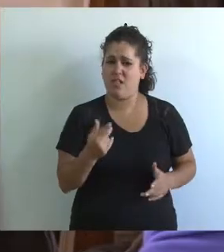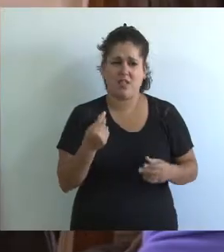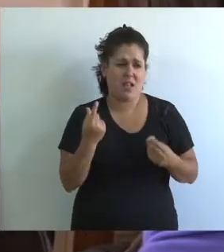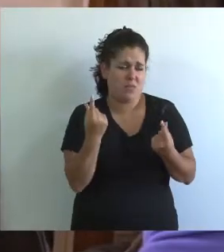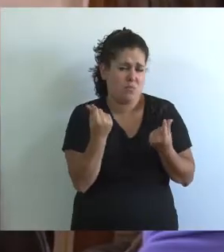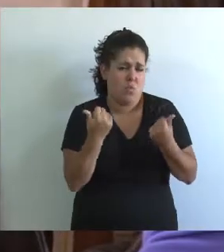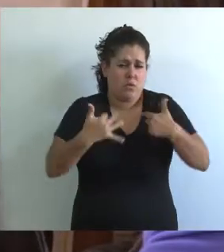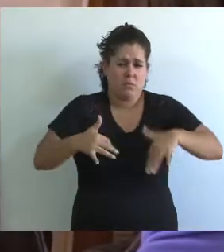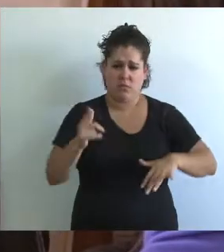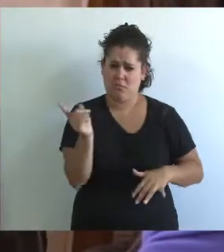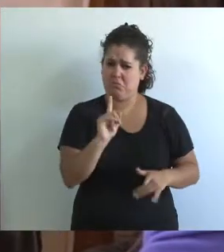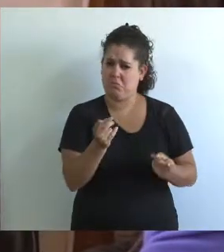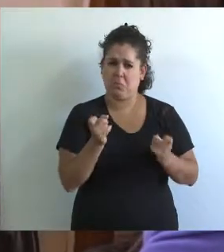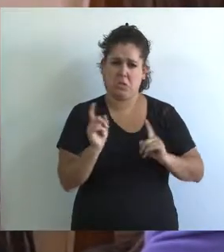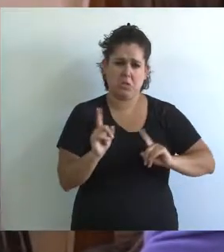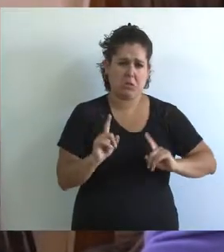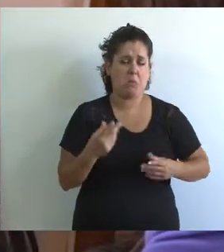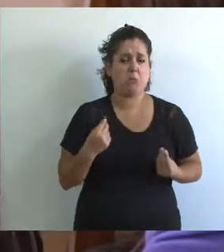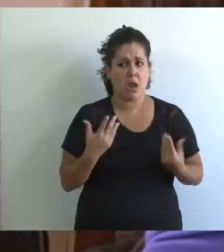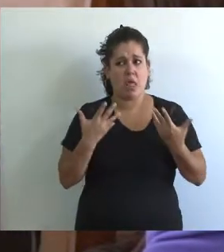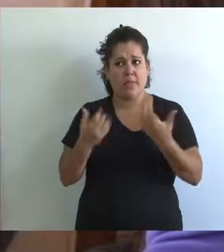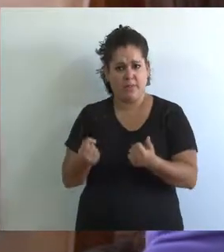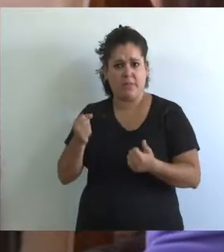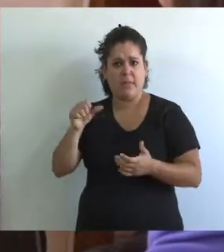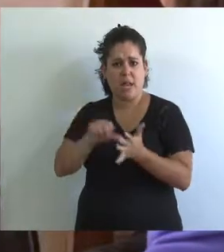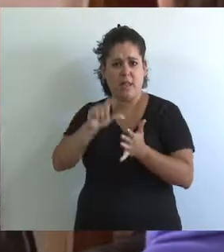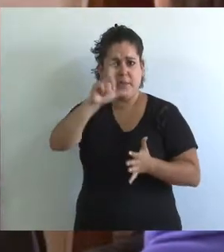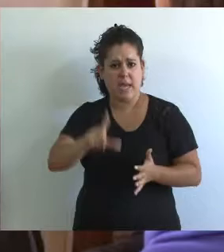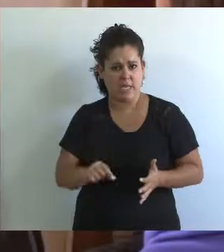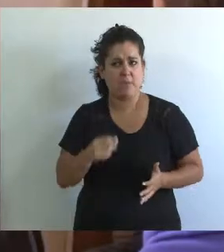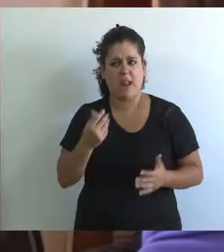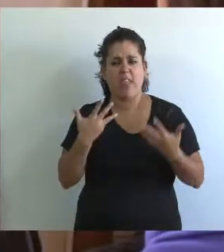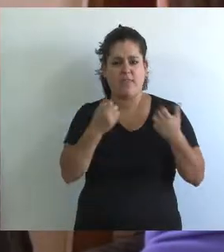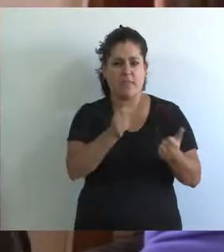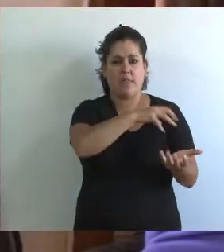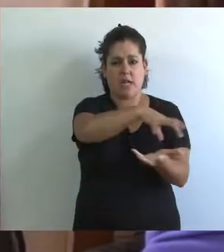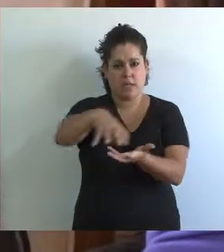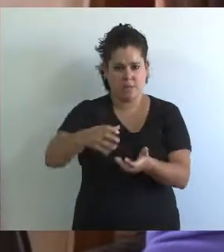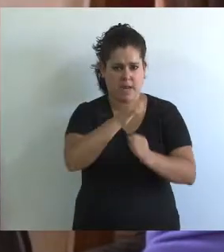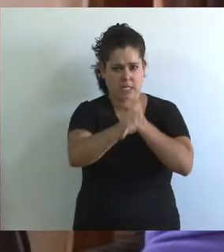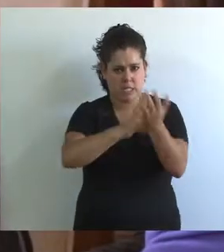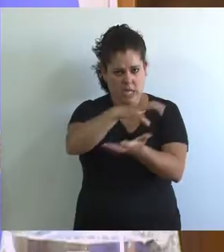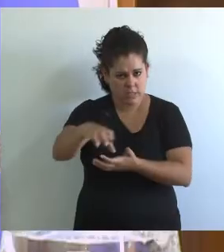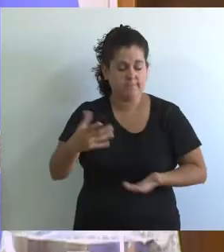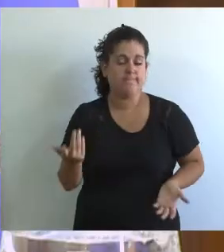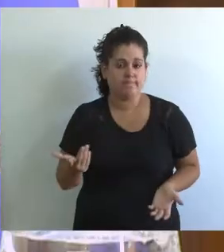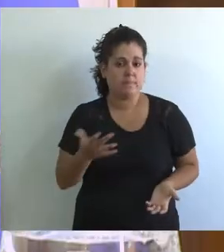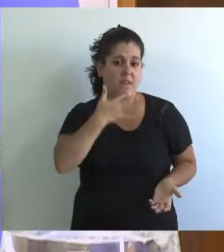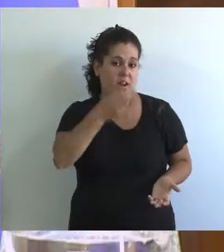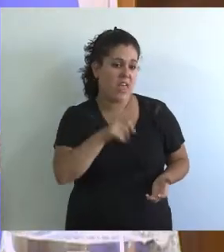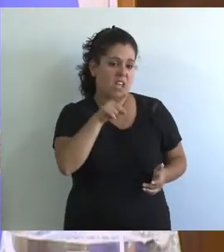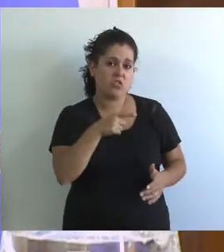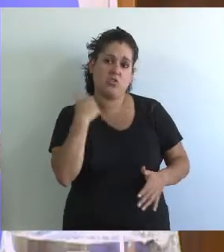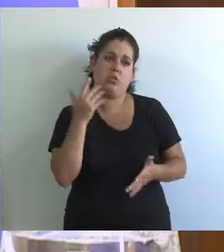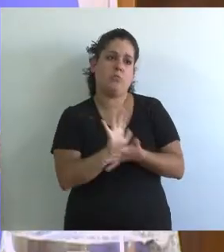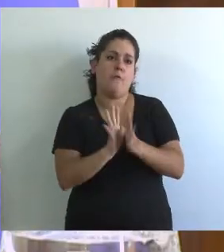stock tan grande de inversiones que haga depender al país de la inversión de las multinacionales. Es otro concepto, es el concepto